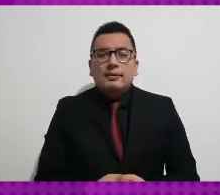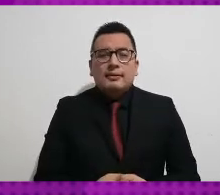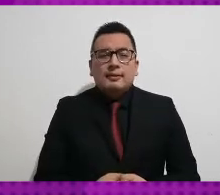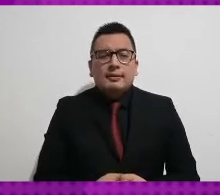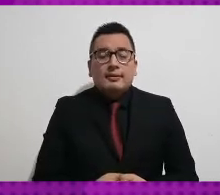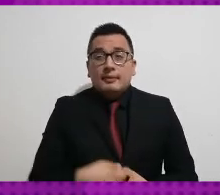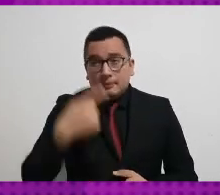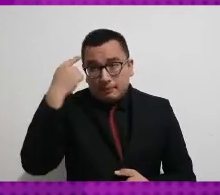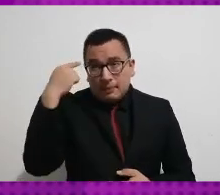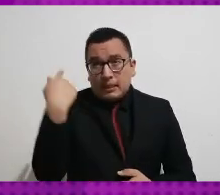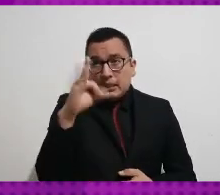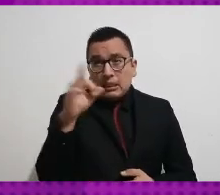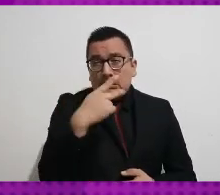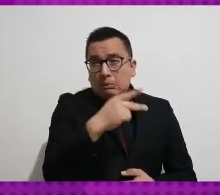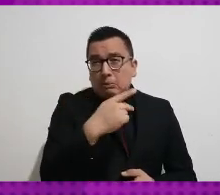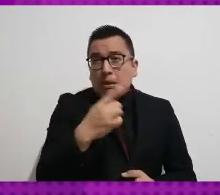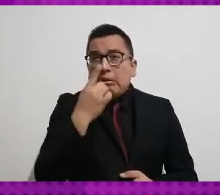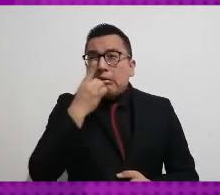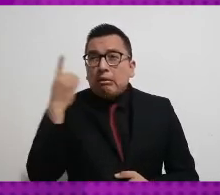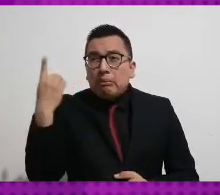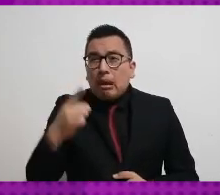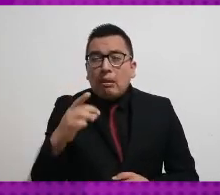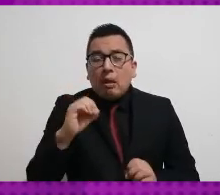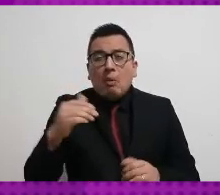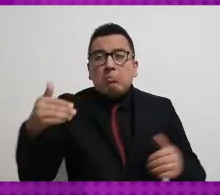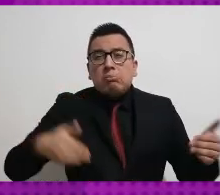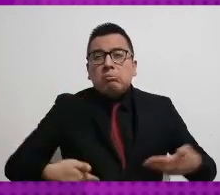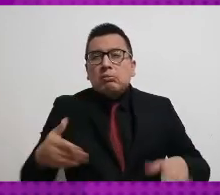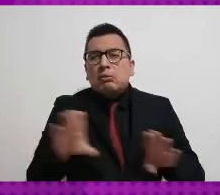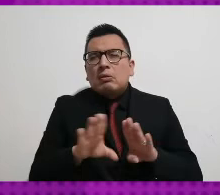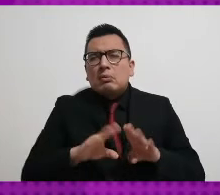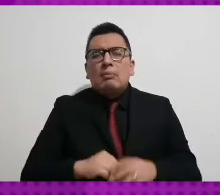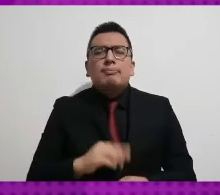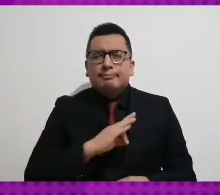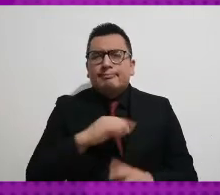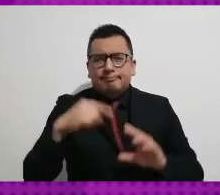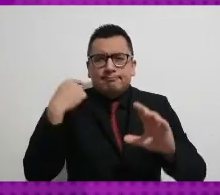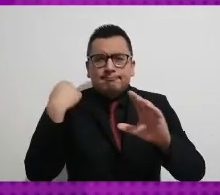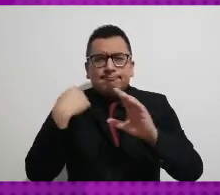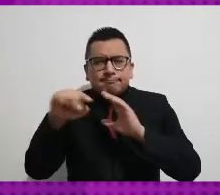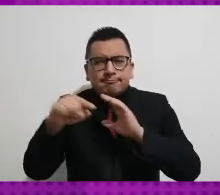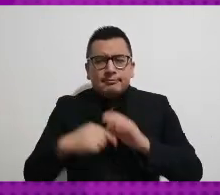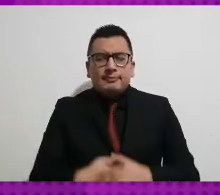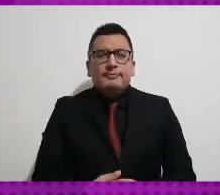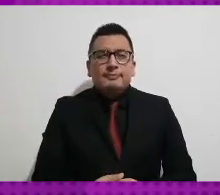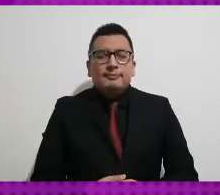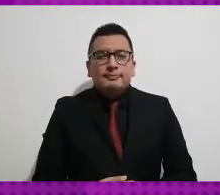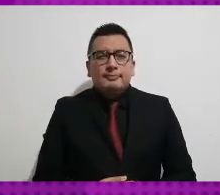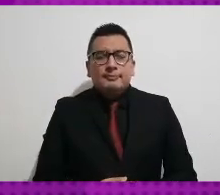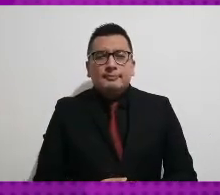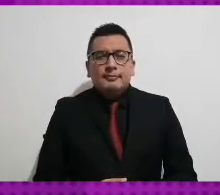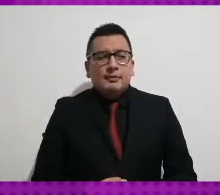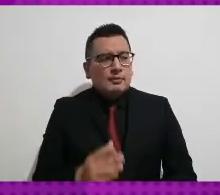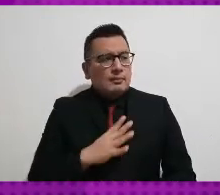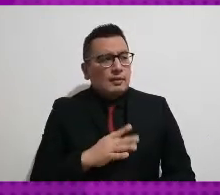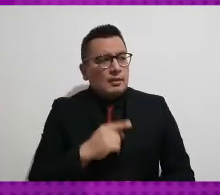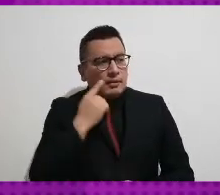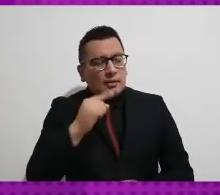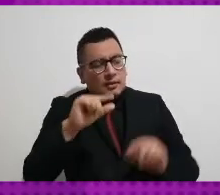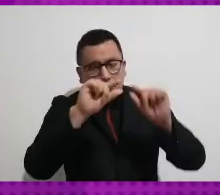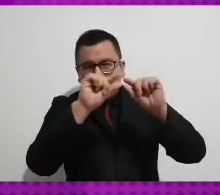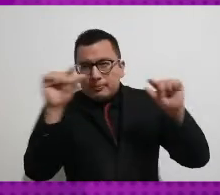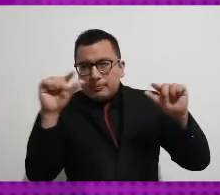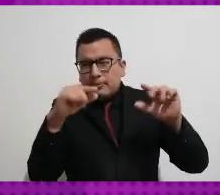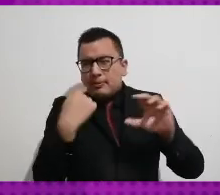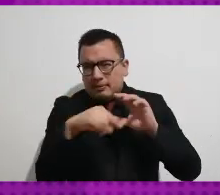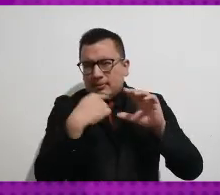presentar alguna denuncia o queja mediante un correo electrónico. Las denuncias o quejas se pueden presentar a este correo que